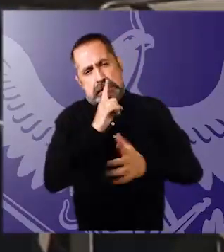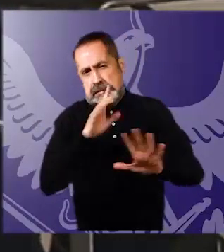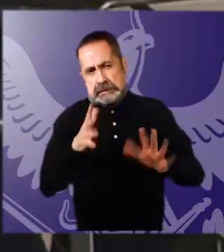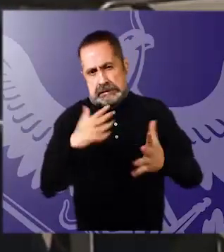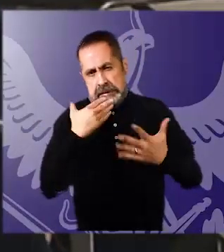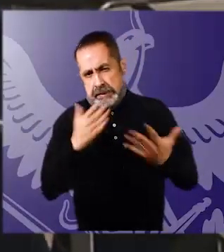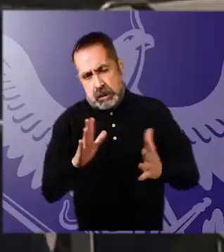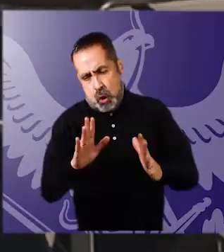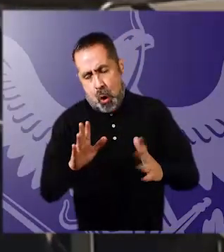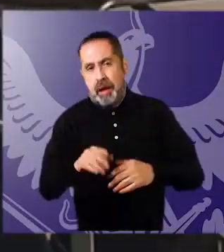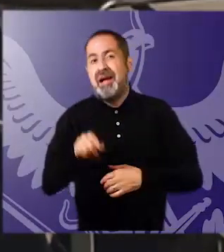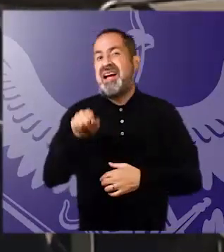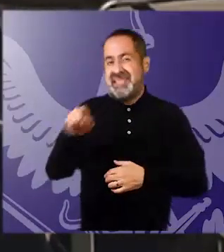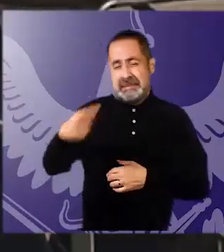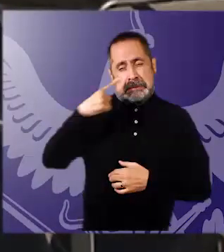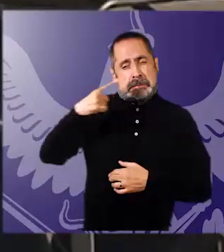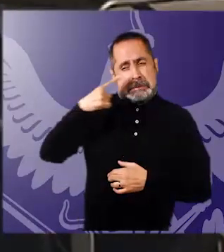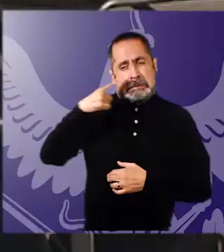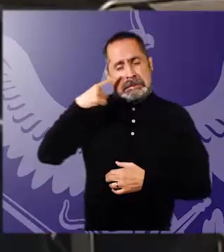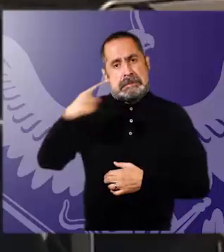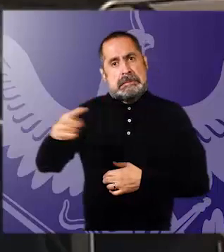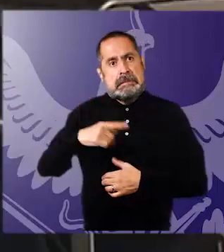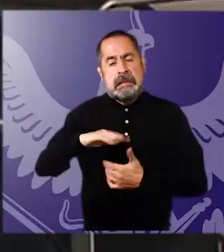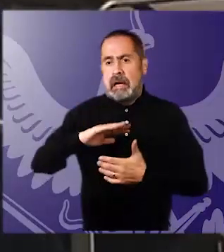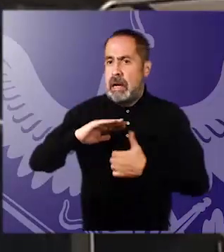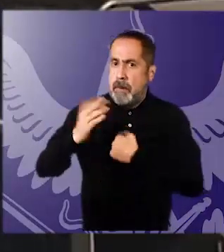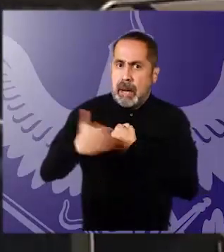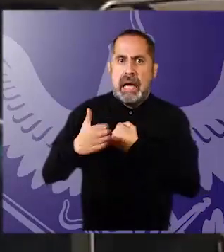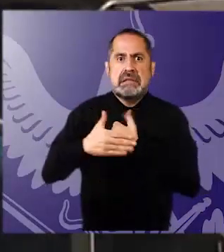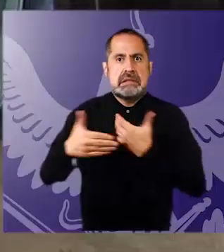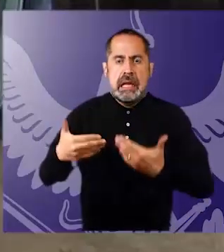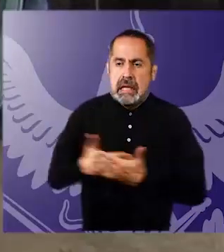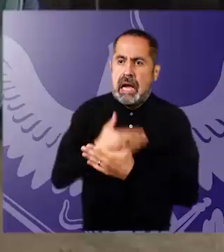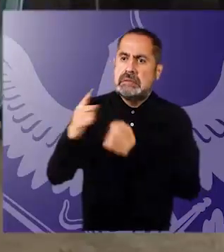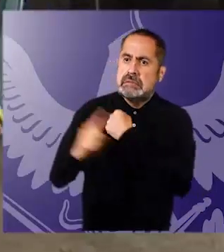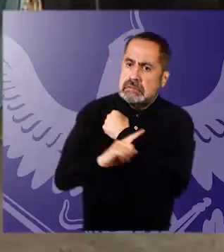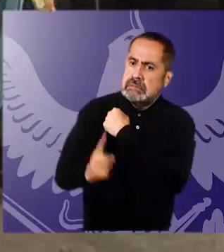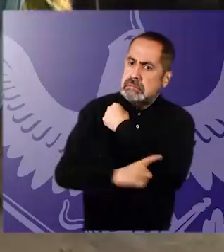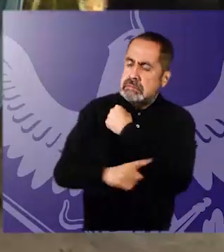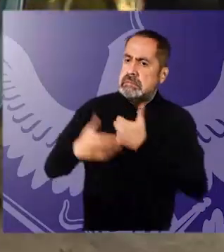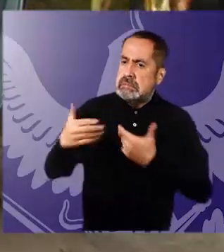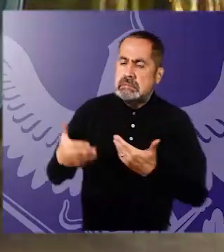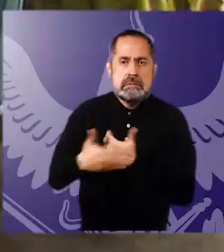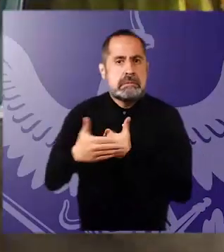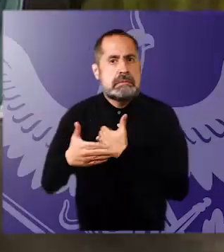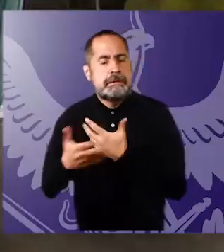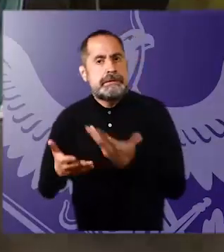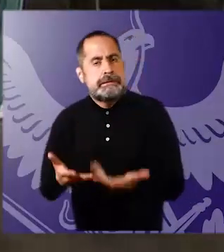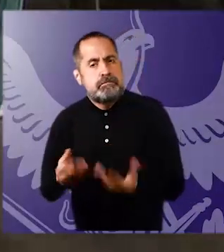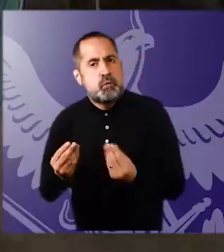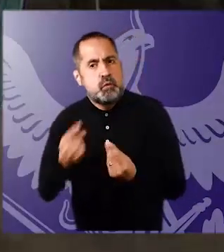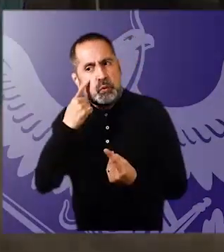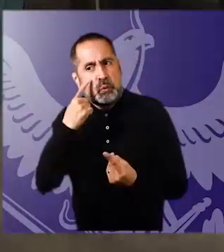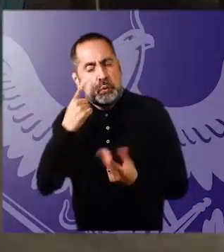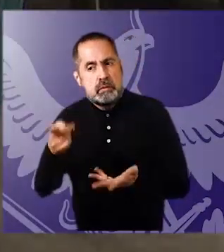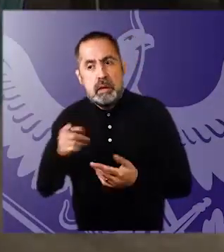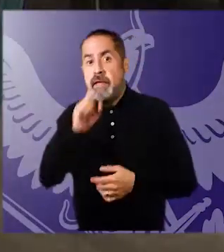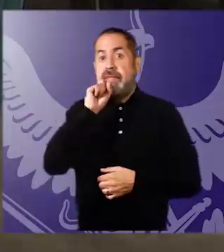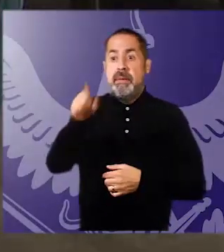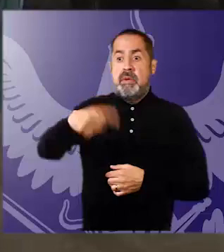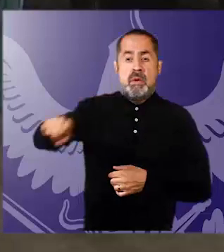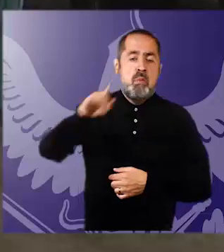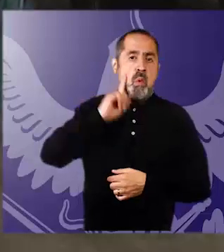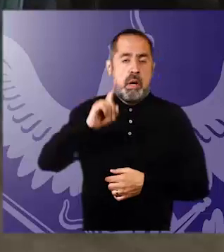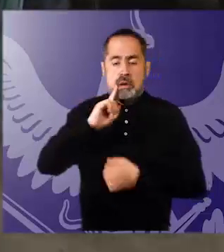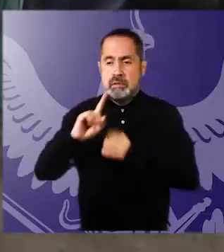educación deficiente, son más proclives a embarazarse. También hay otros factores que hacen a las